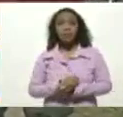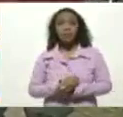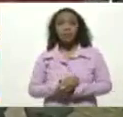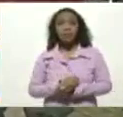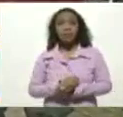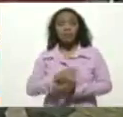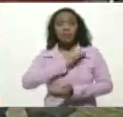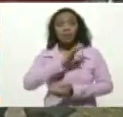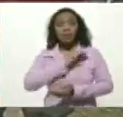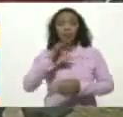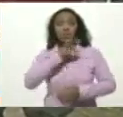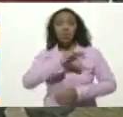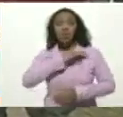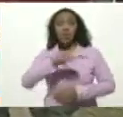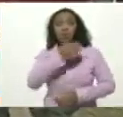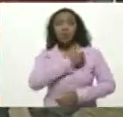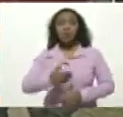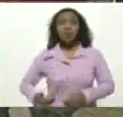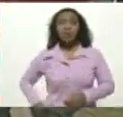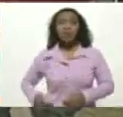Tenemos, señor presidente,